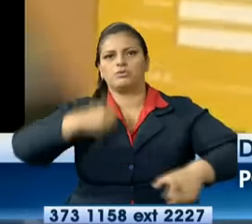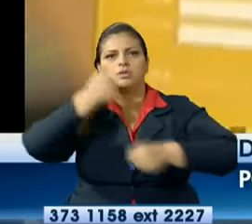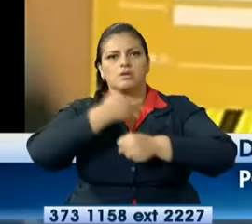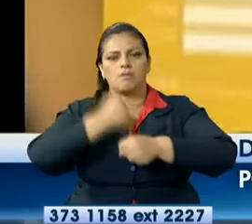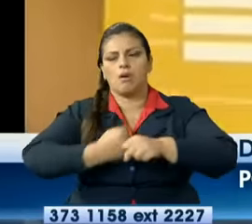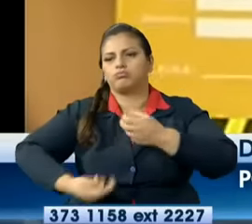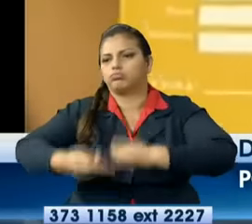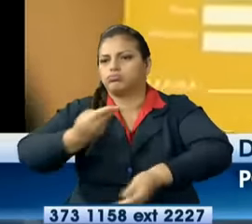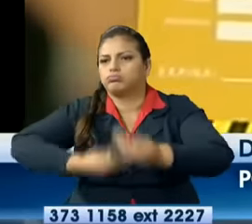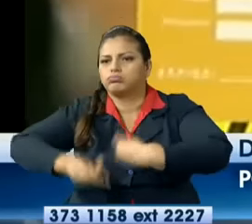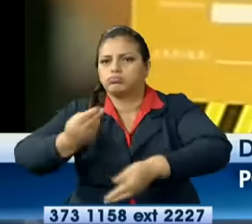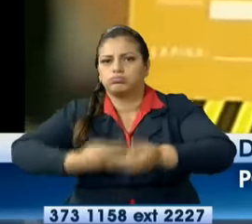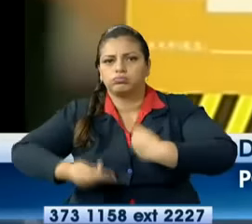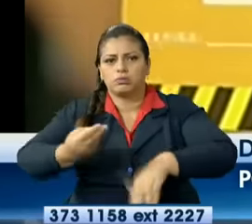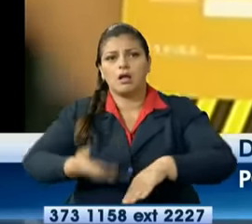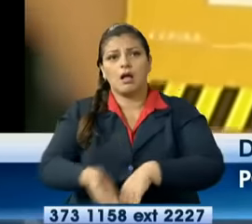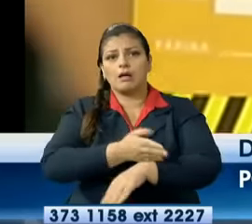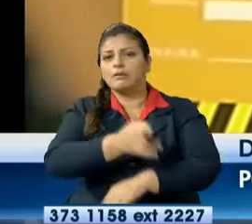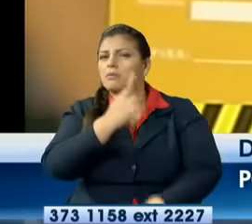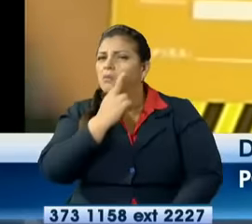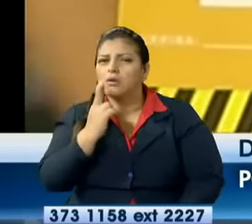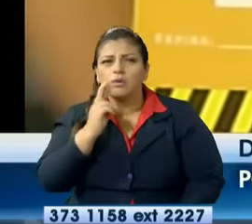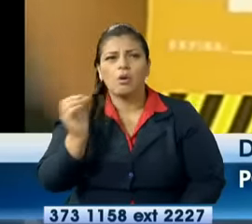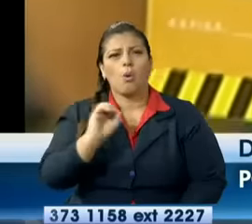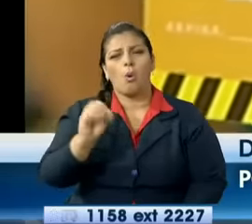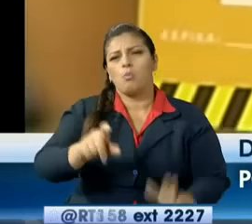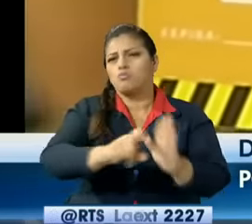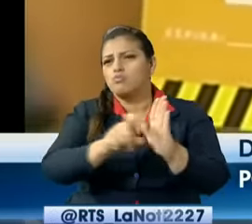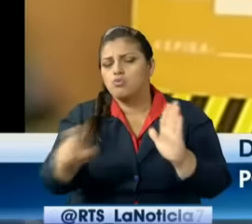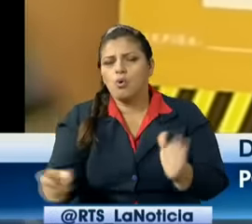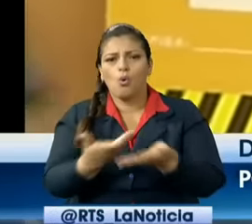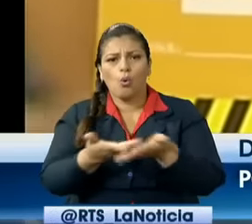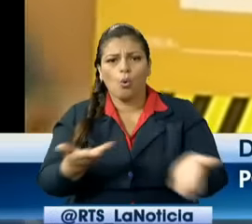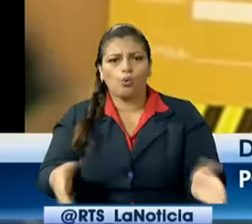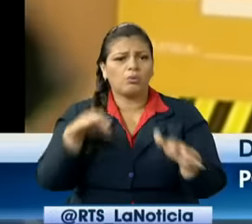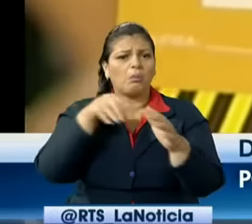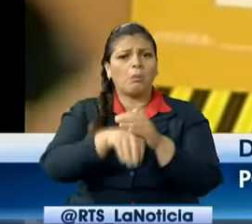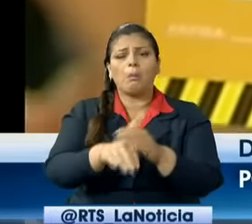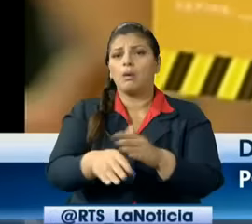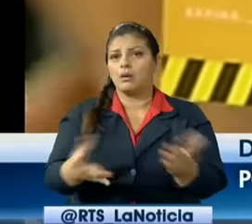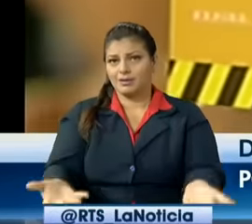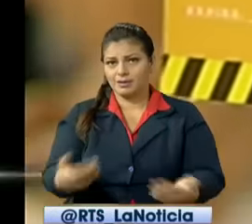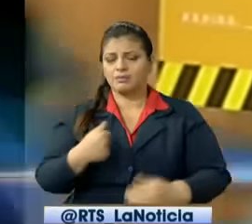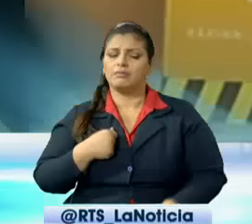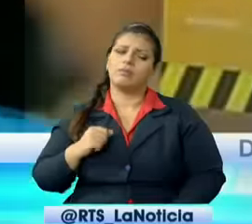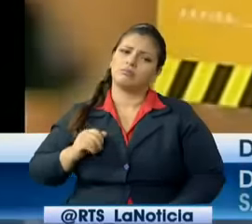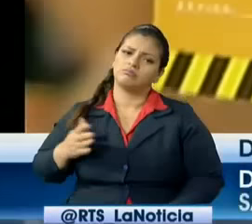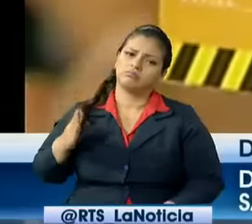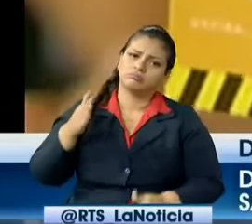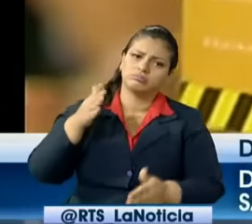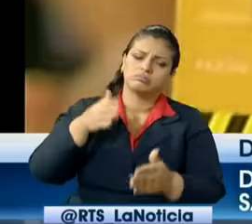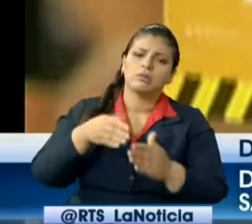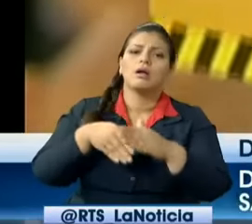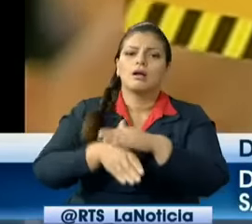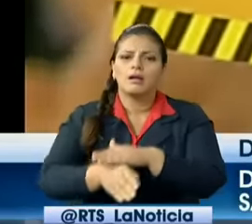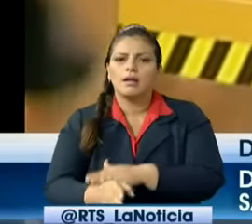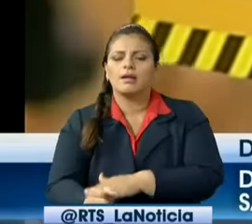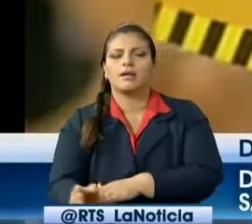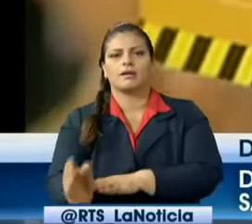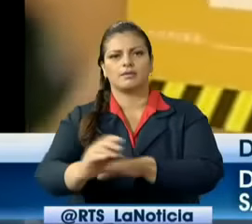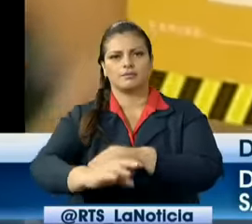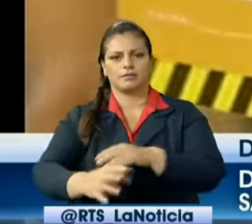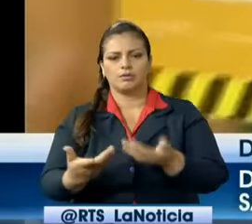comerciantes autorizados para que puedan ingresar hasta la zona en la que están sus negocios y puedan acceder al retiro de